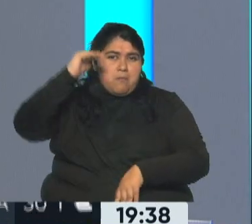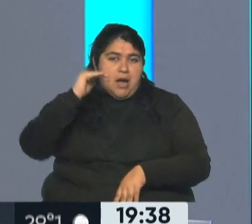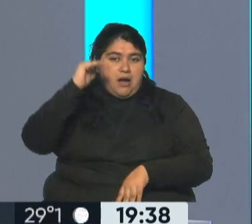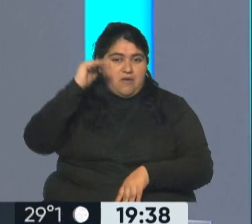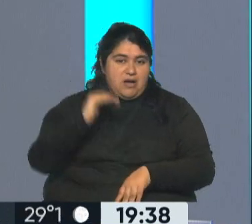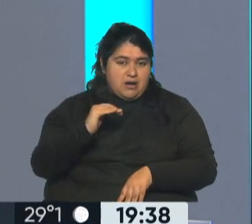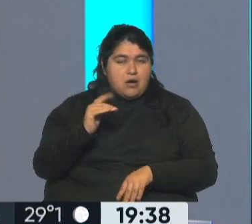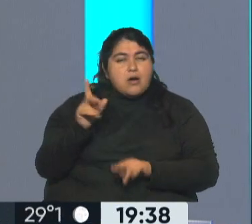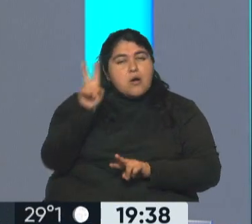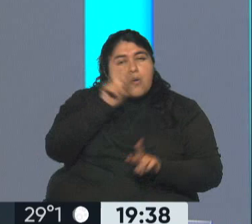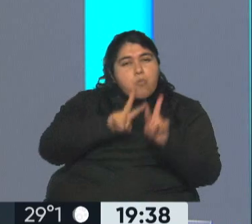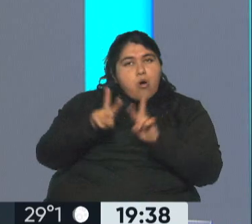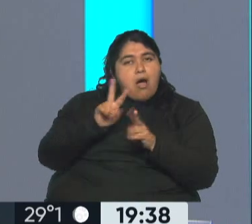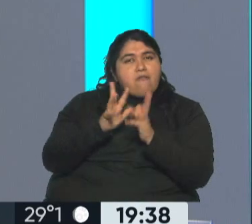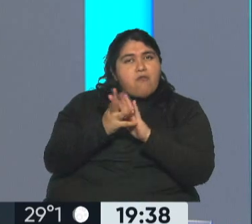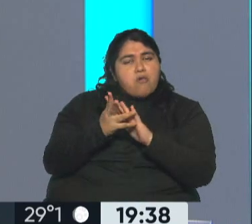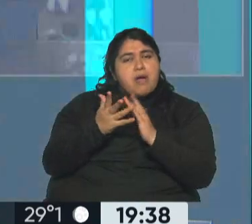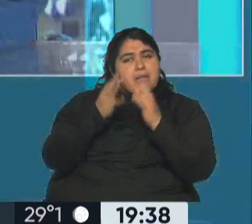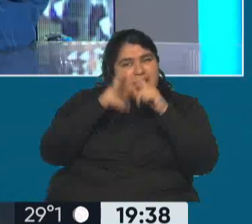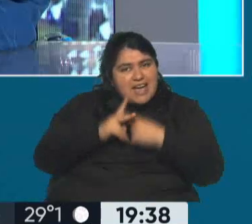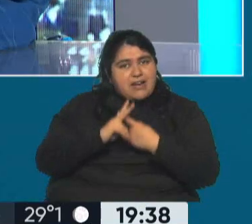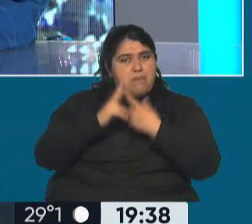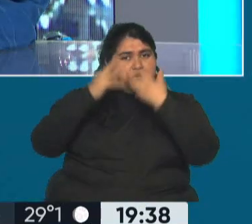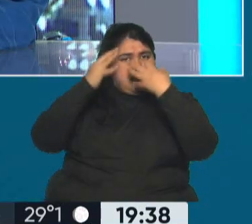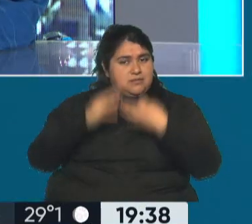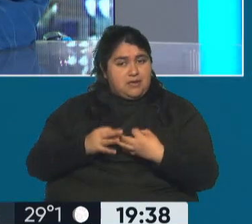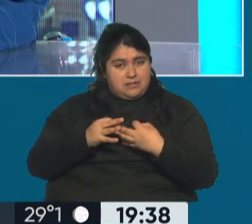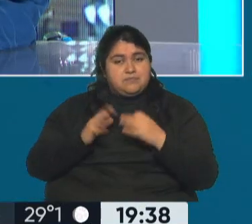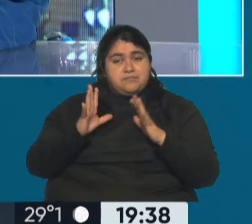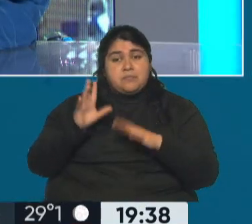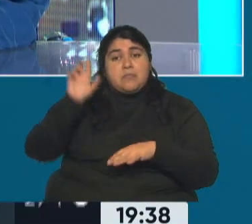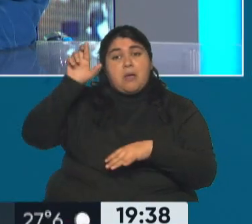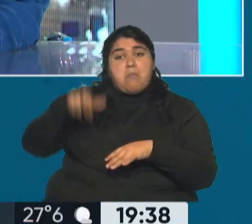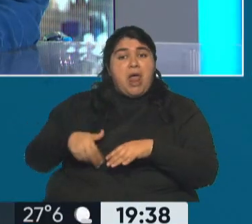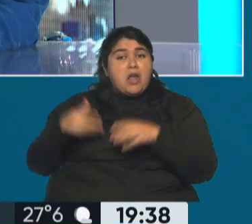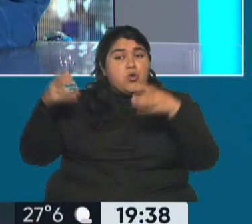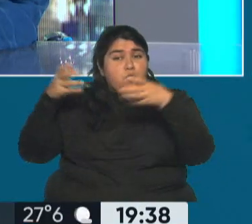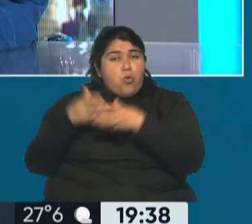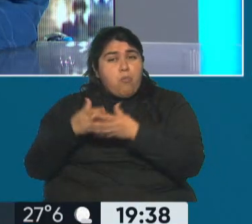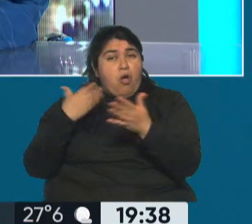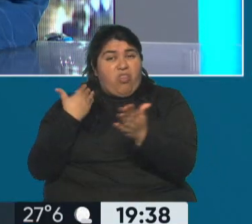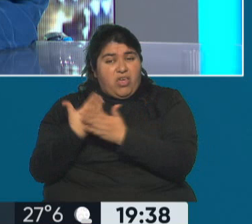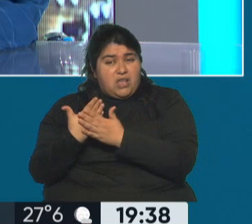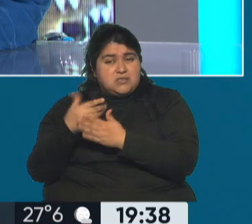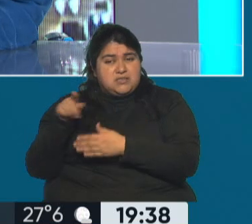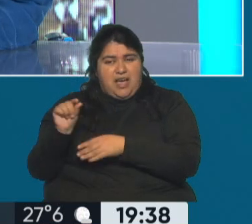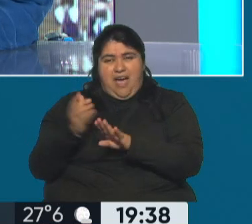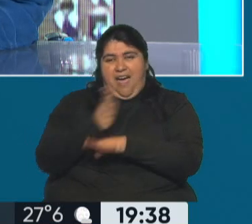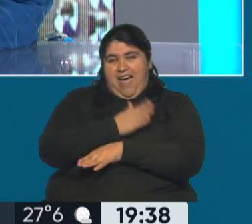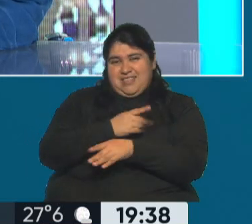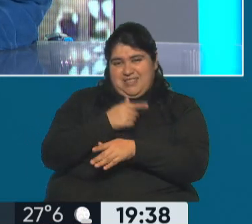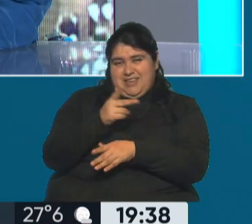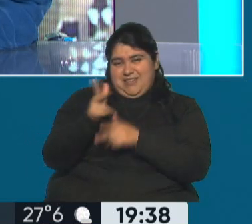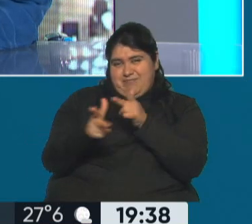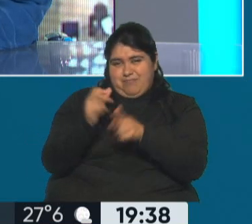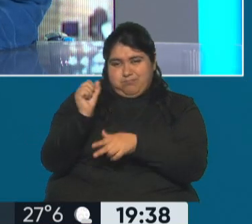herramientas correctas. Si es con un plan de estabilización, como está proponiendo la derecha, cualquier candidato de esos que mencionaba yo más temprano,